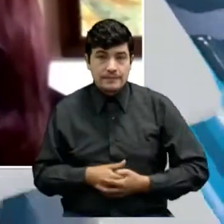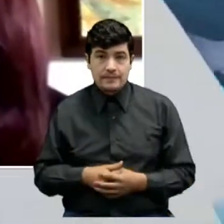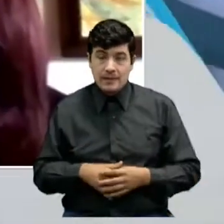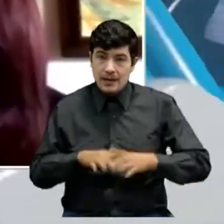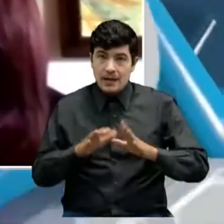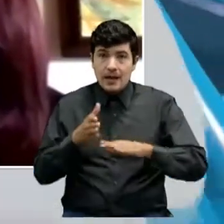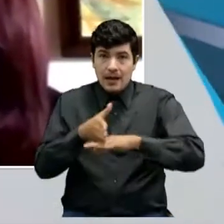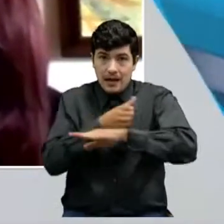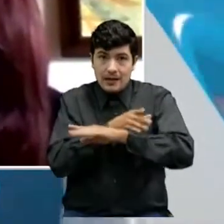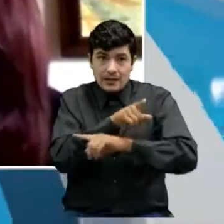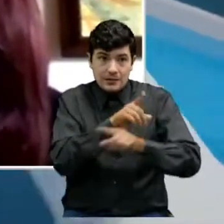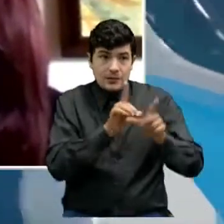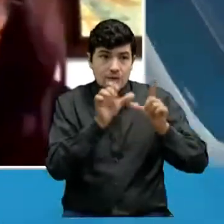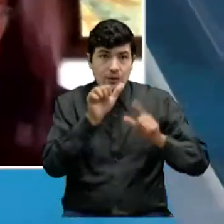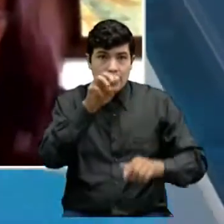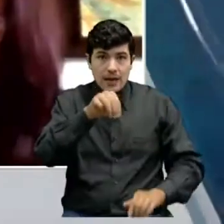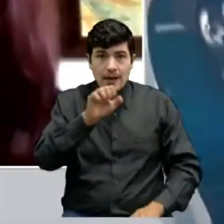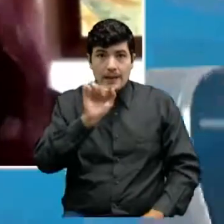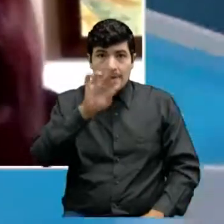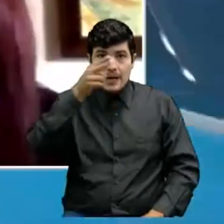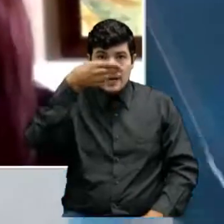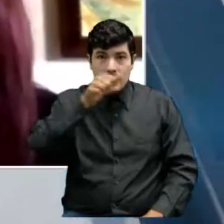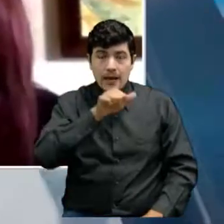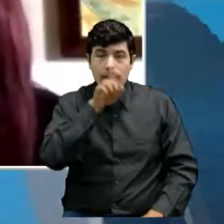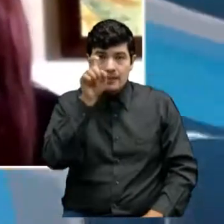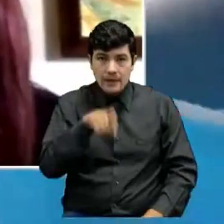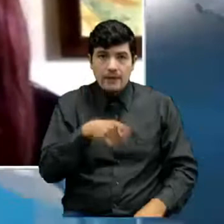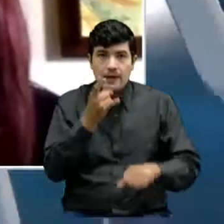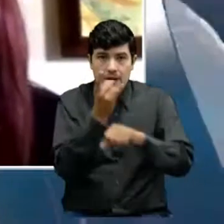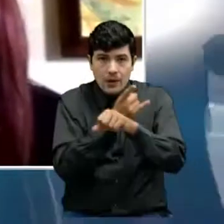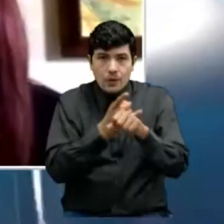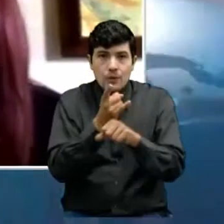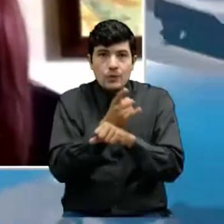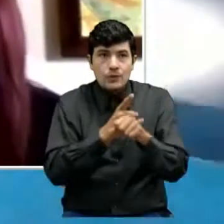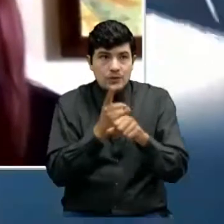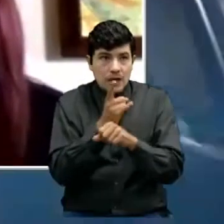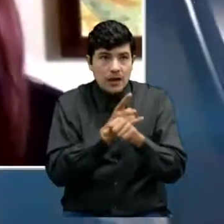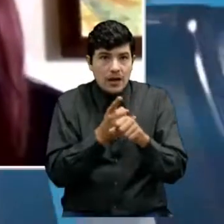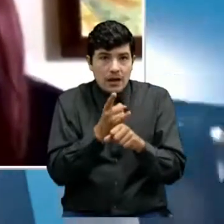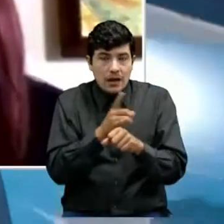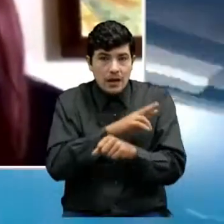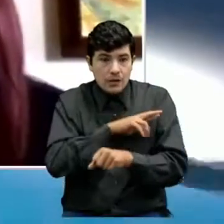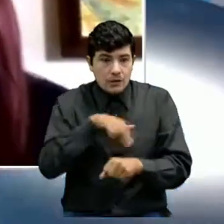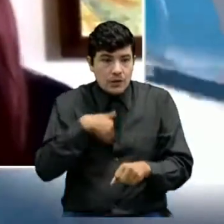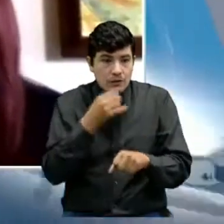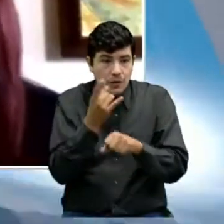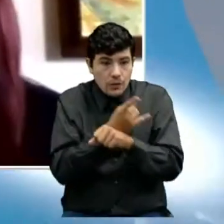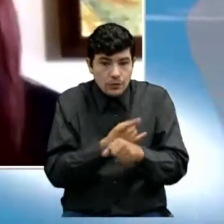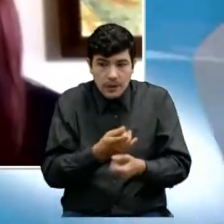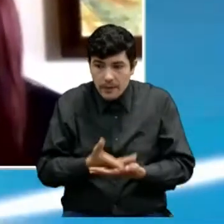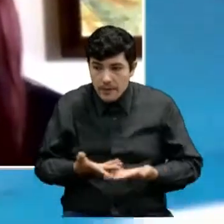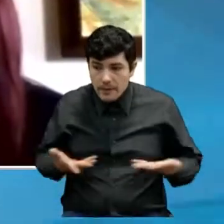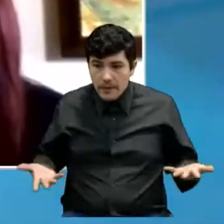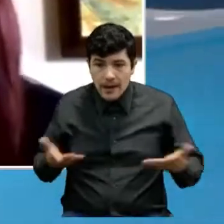lo indicó la doctora Marta Patricia, tenemos que utilizar nuestros recursos, nuestros medios, que son